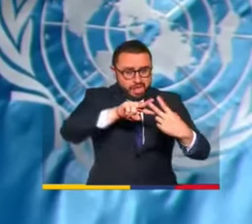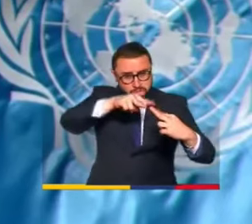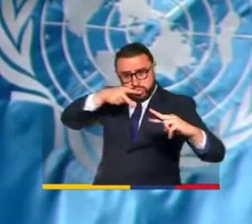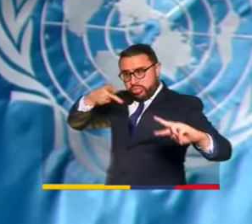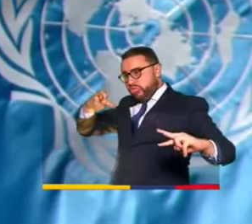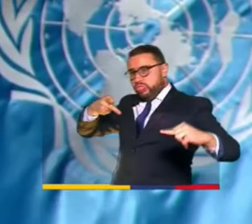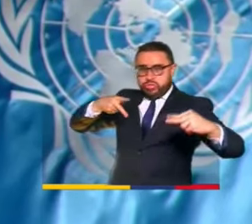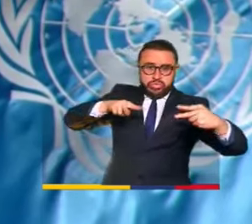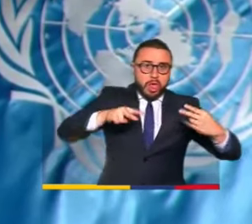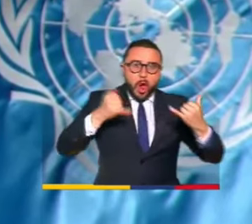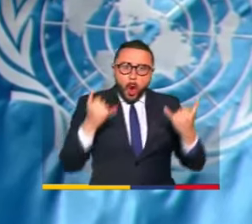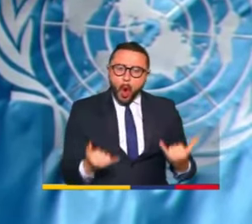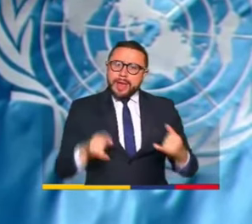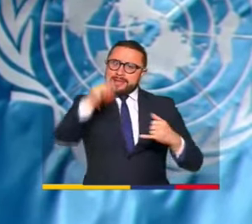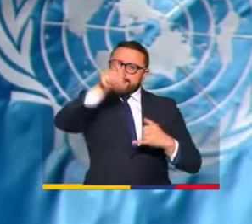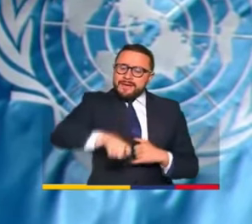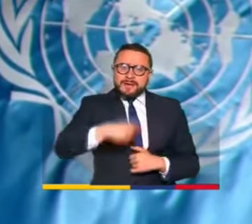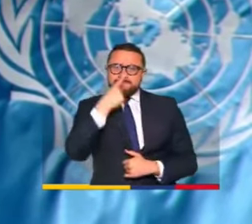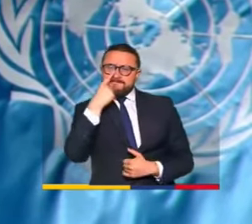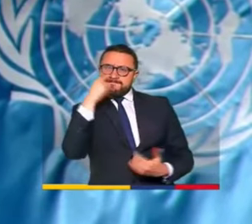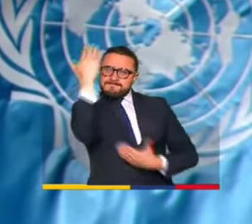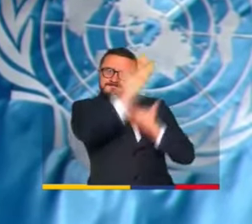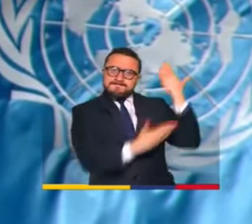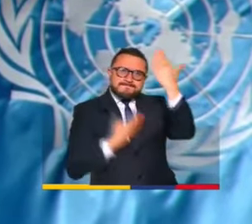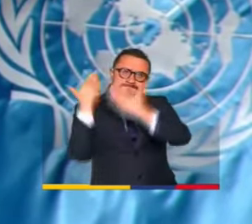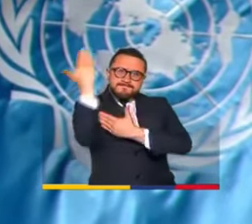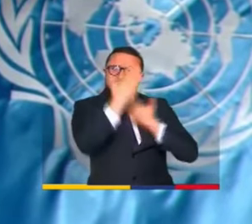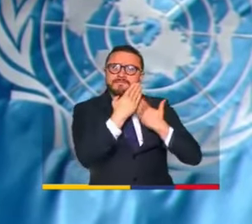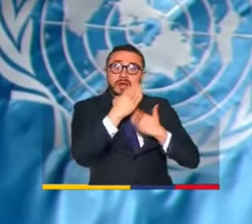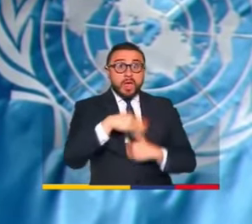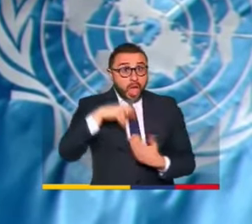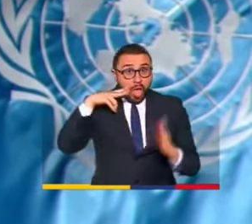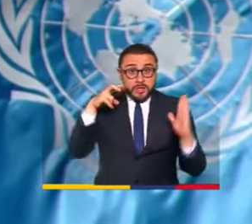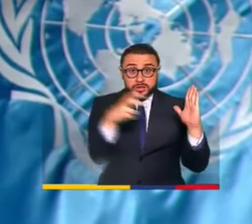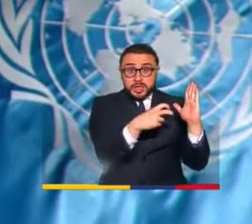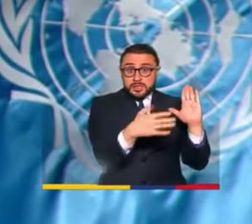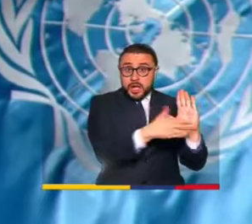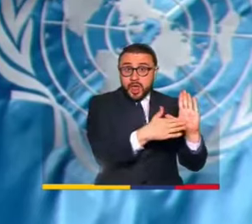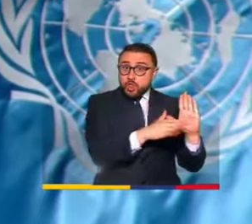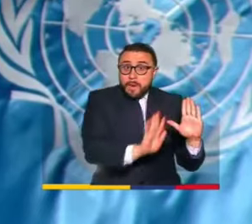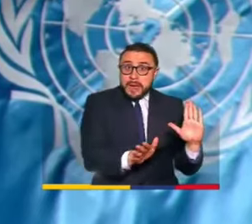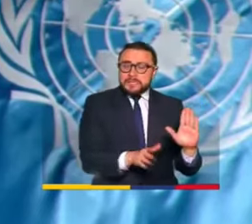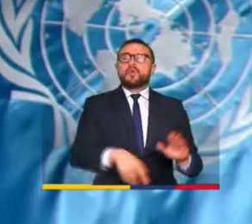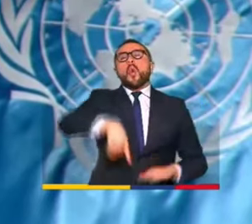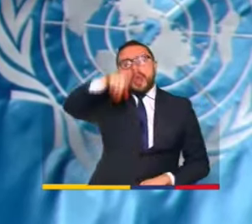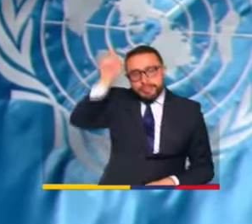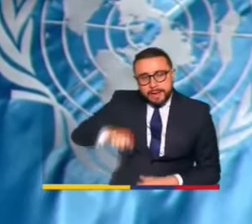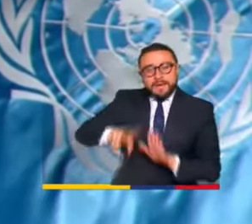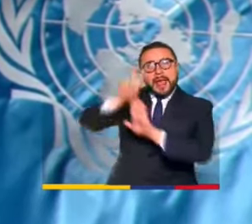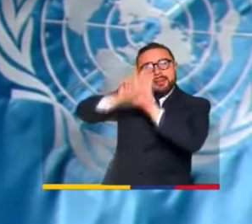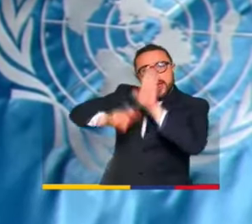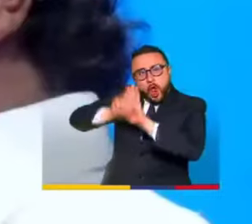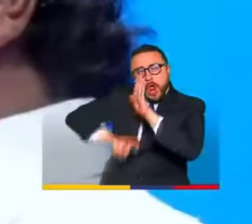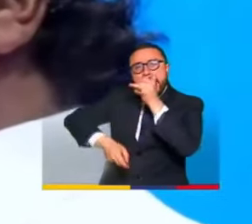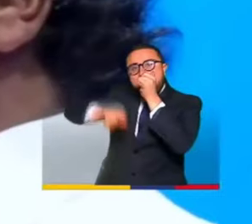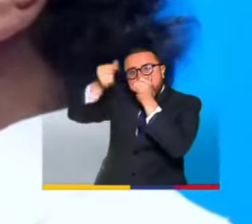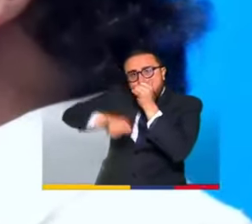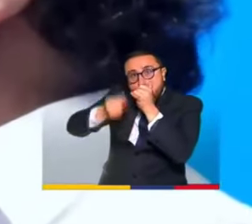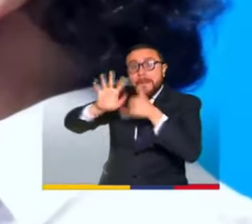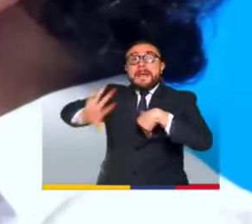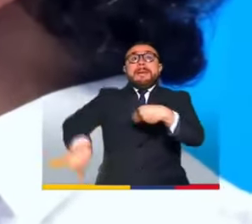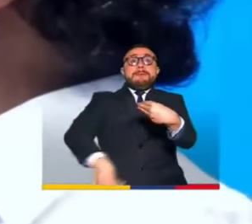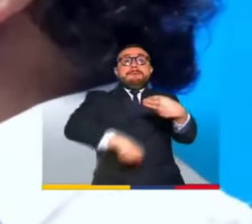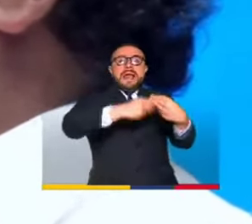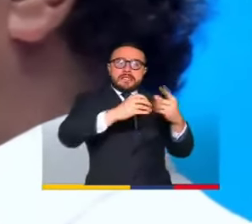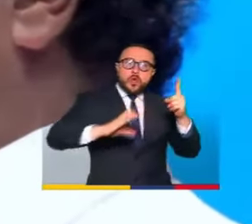ser analizada, ya no solo por la ciencia, por la teoría económica, sino por la cultura y